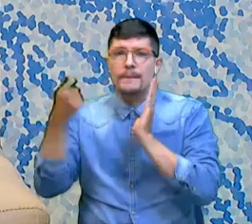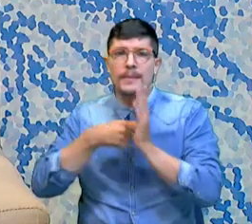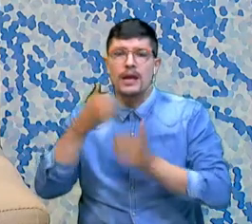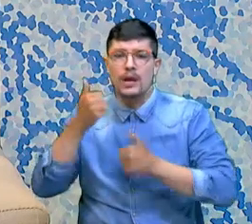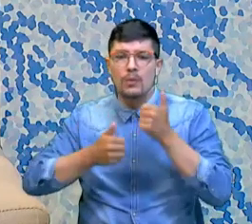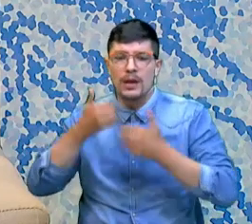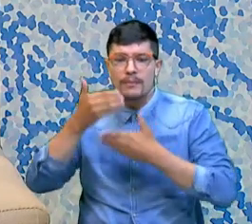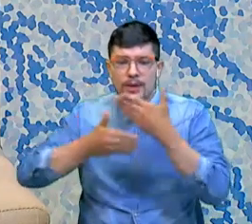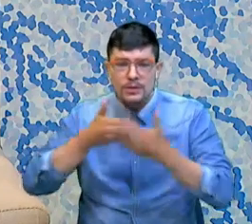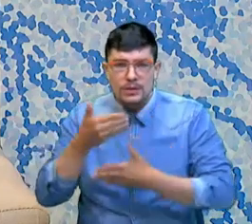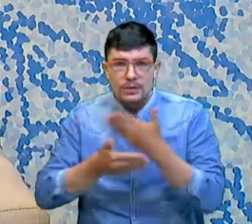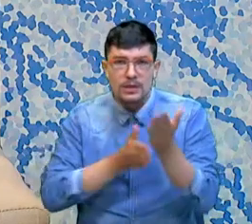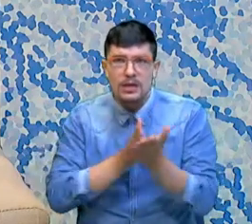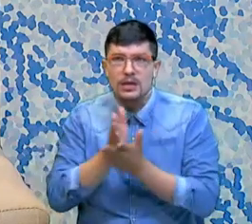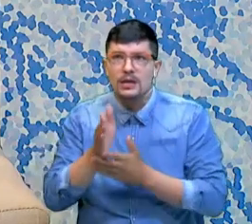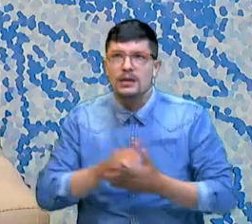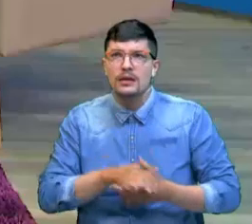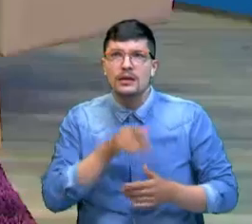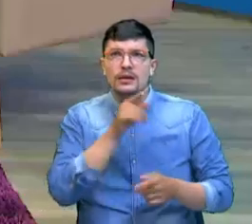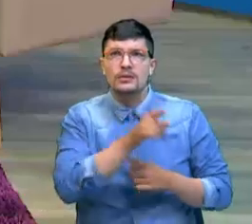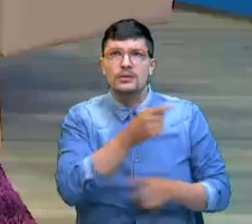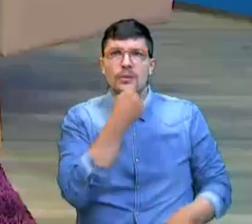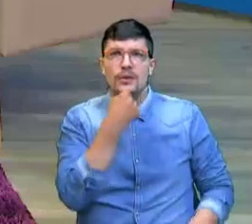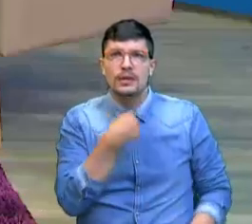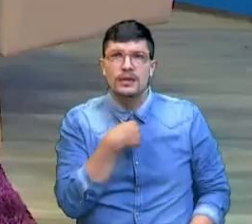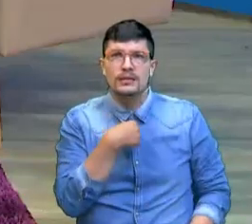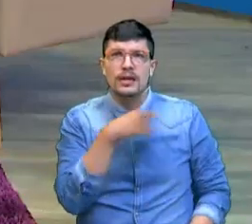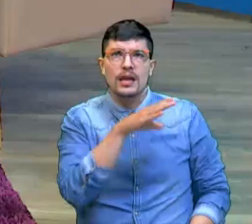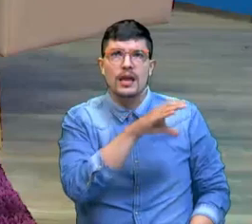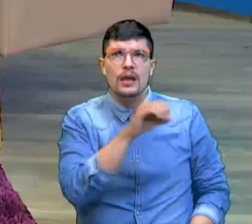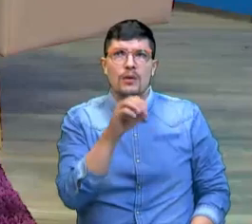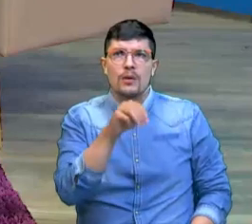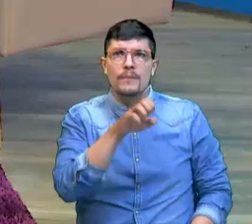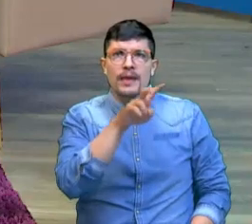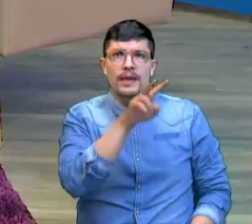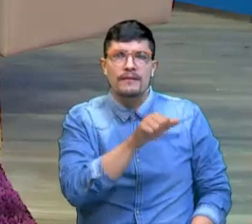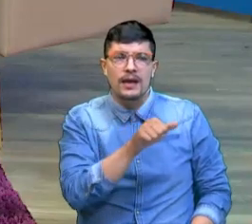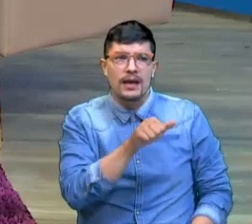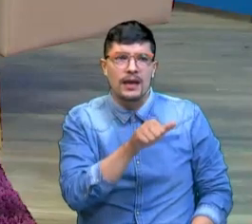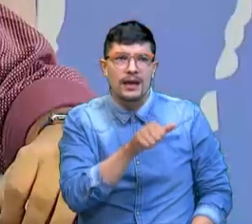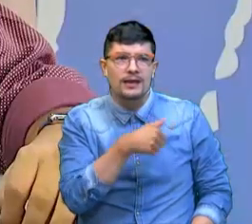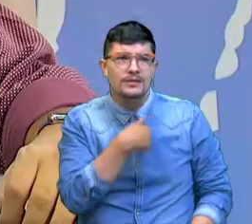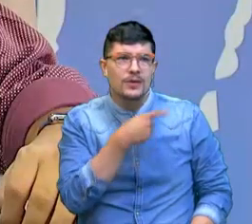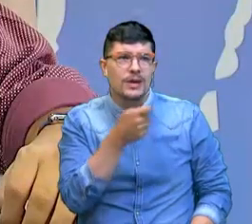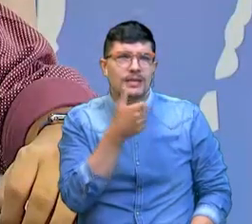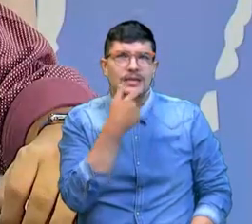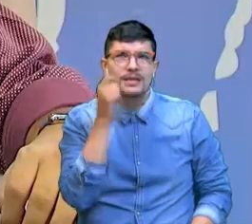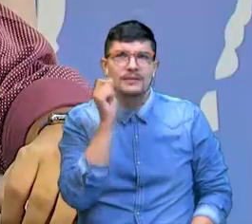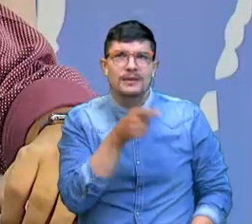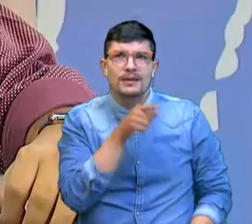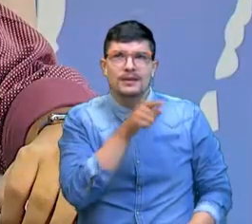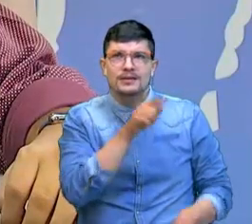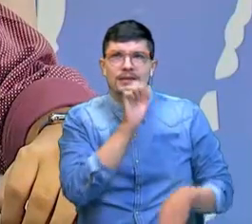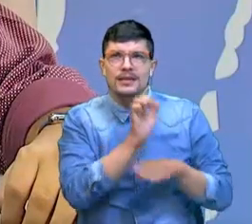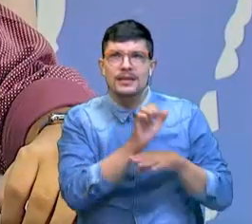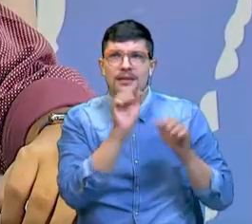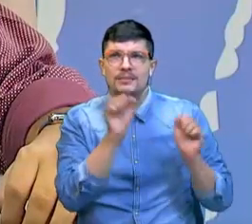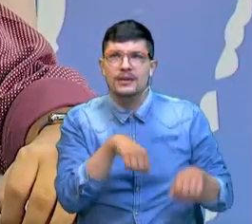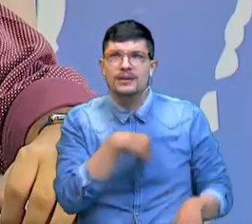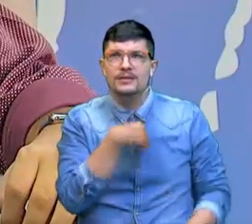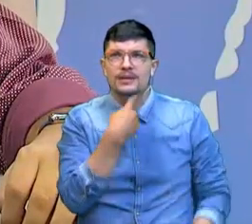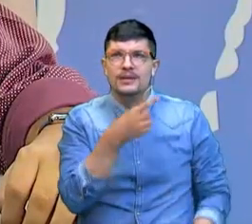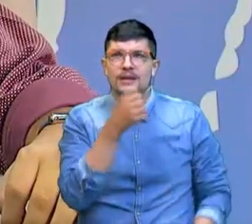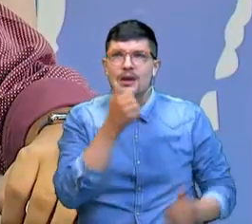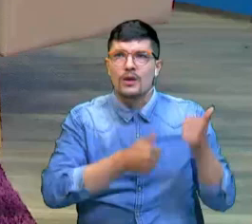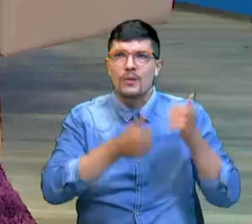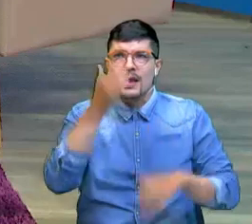el paso a seguir? Dijo la palabra clave, abogado, no, Comeva. Y sin que dijera yo, Comeva. Yo casi que le pregunto, sí. ¿Puedo decir cuál es la entidad? Sí, porque sí, la verdad,